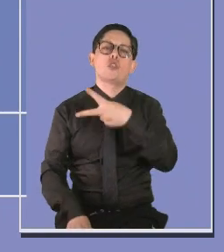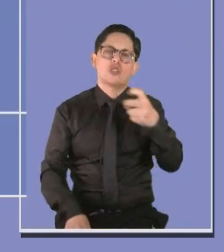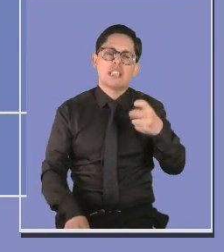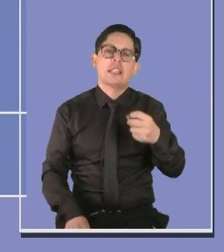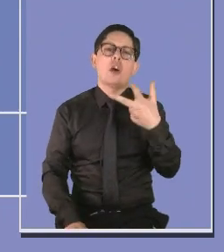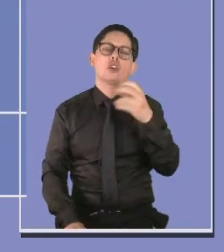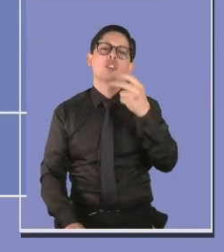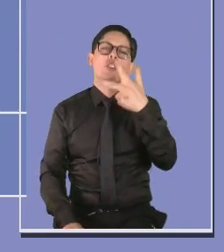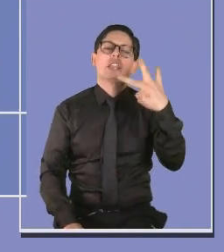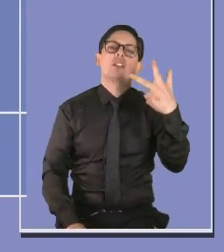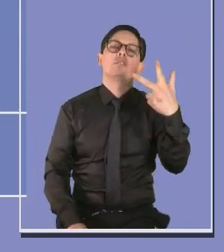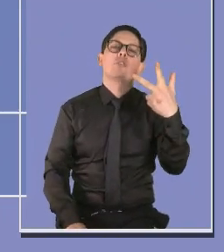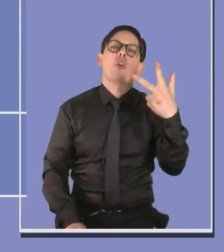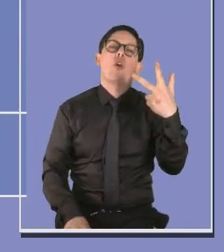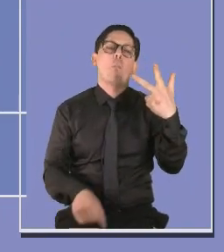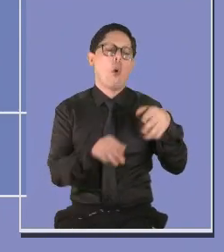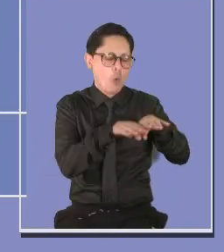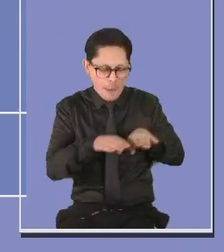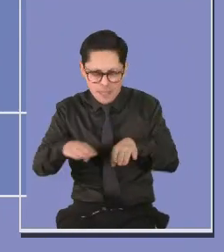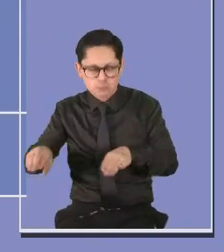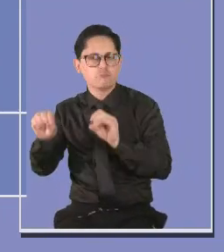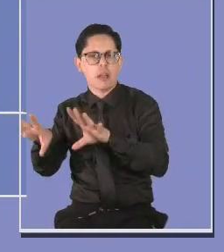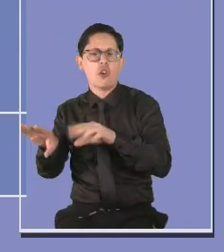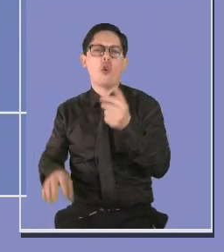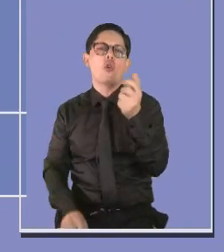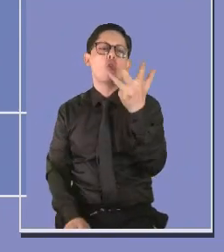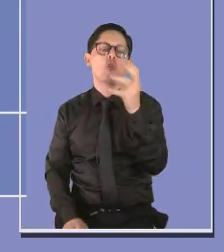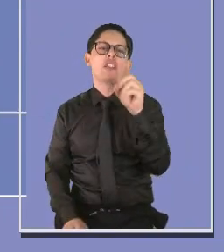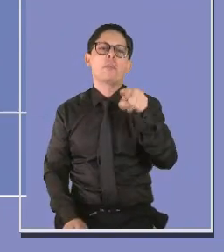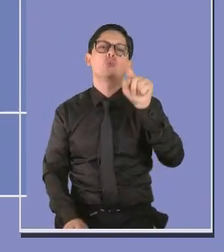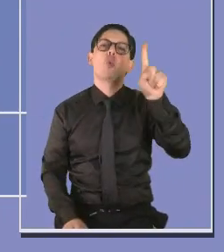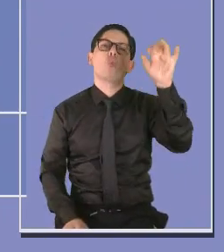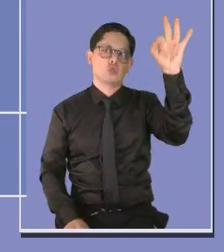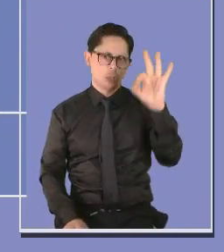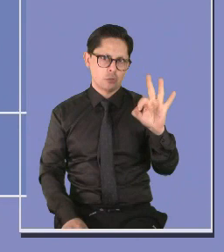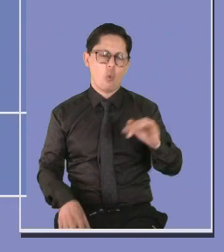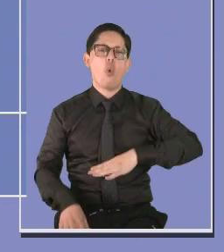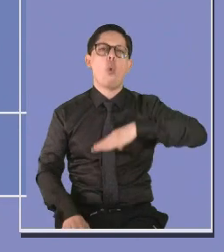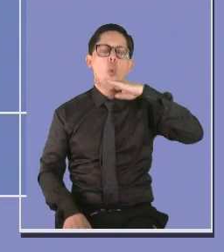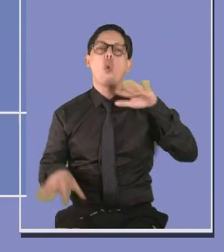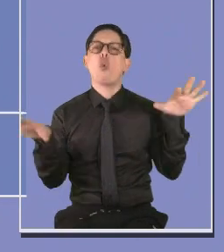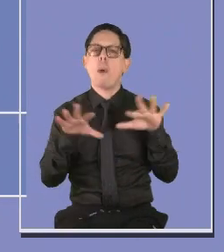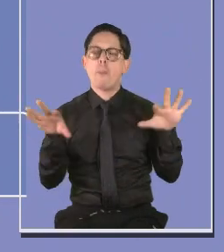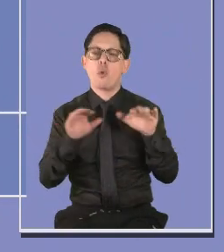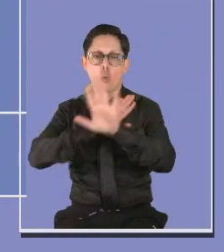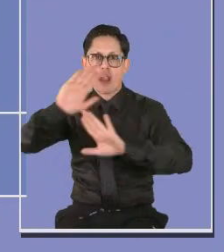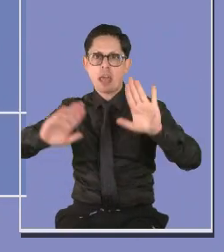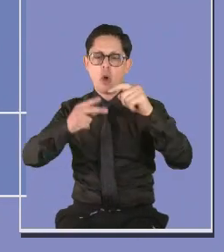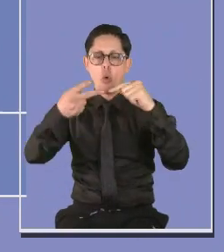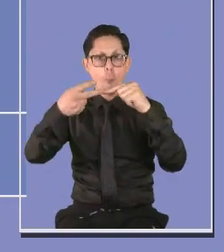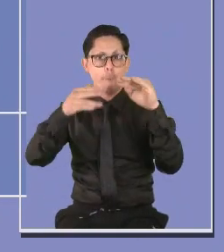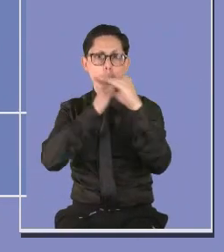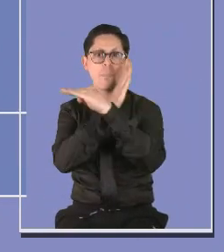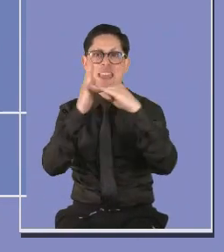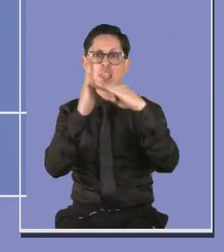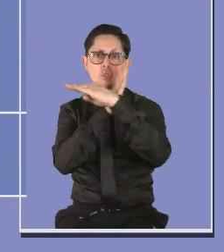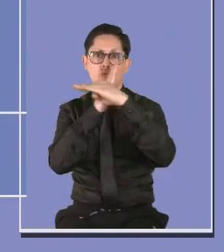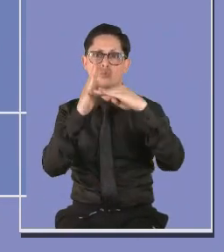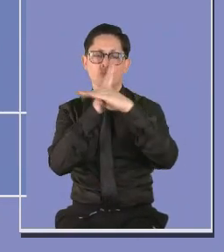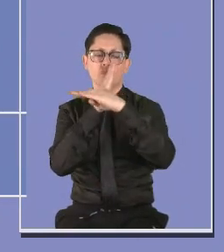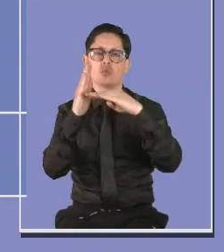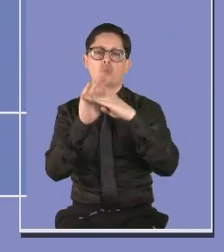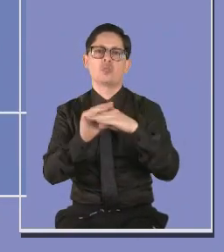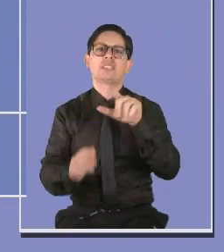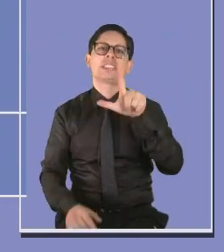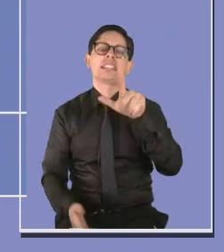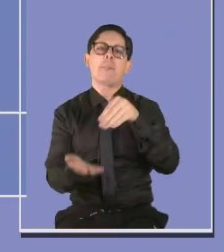288 camas disponibles lo que hace un 90.1% de ocupación en cuidado medios tenemos